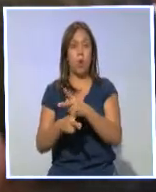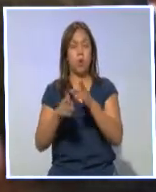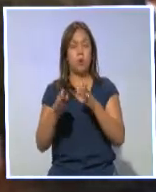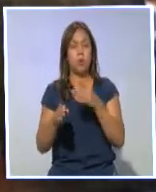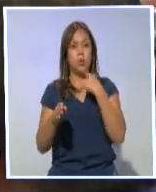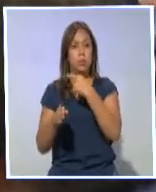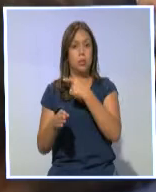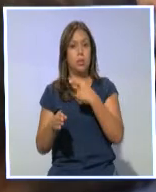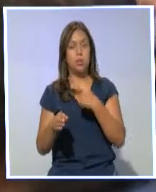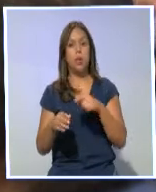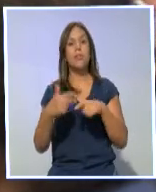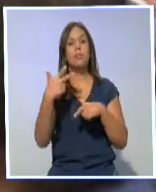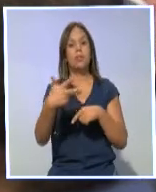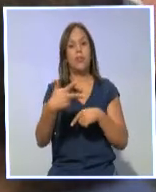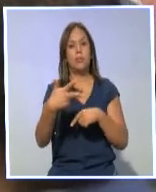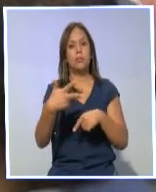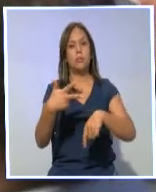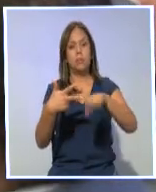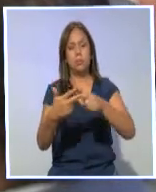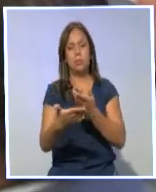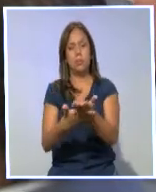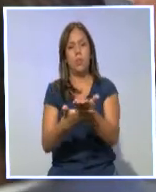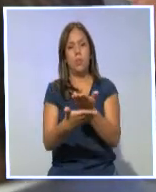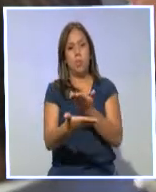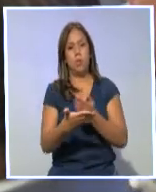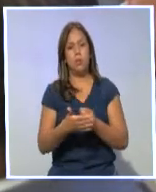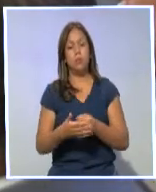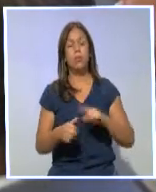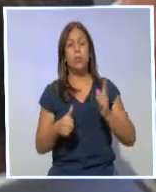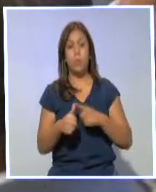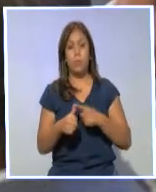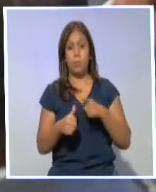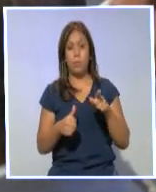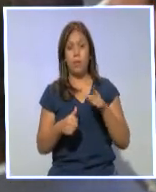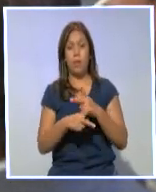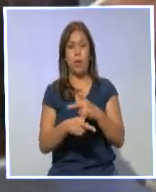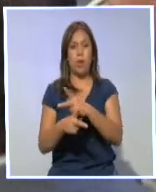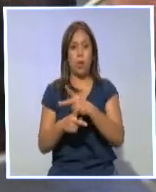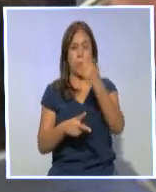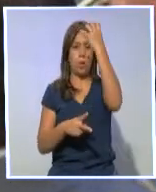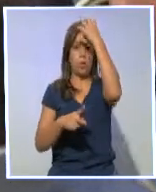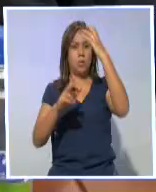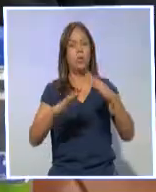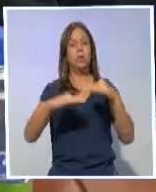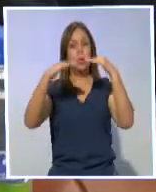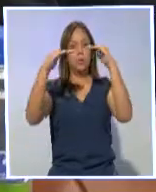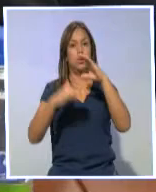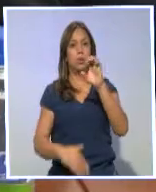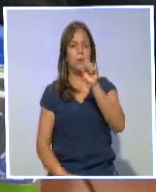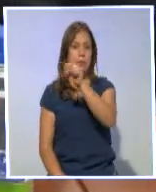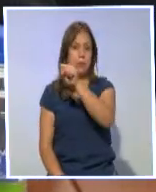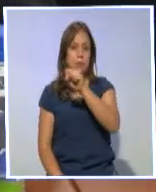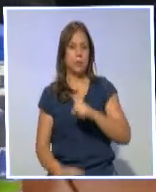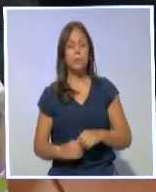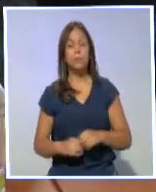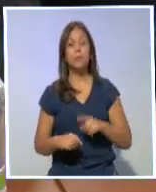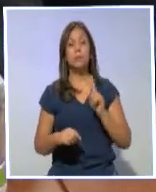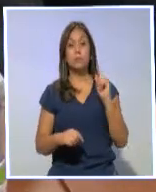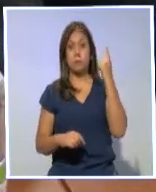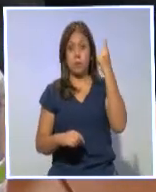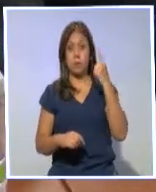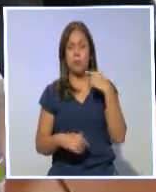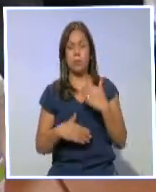explicó cuáles son las tres fases de este sistema propuesto. El primero lo realizaría el Consejo de Educación Superior, CES. El primer proceso tiene que